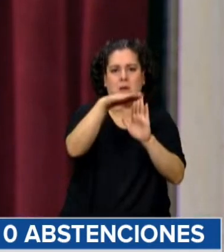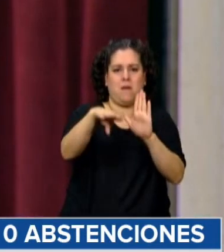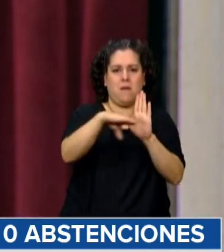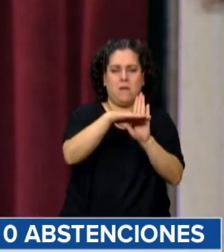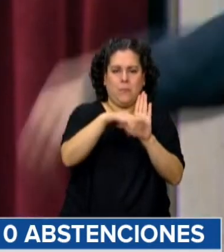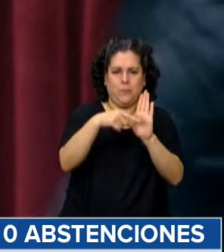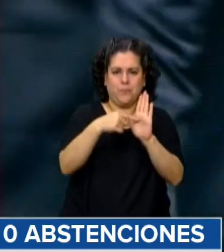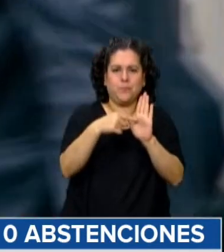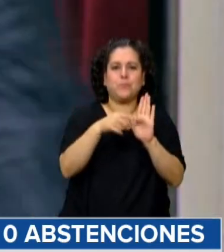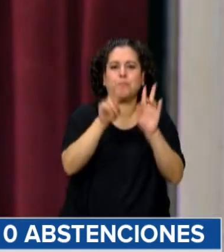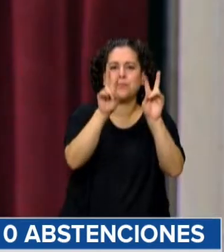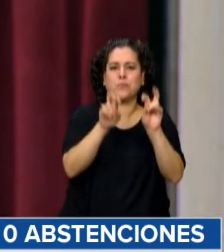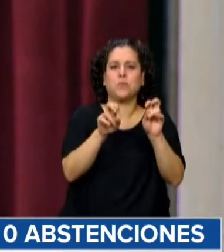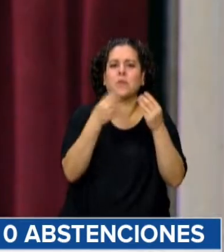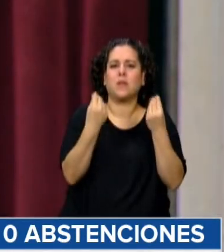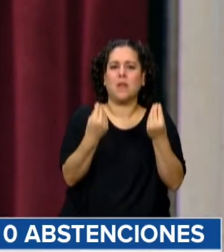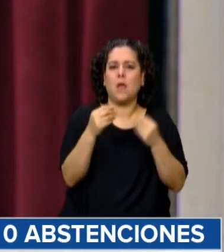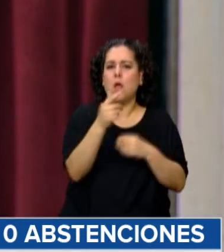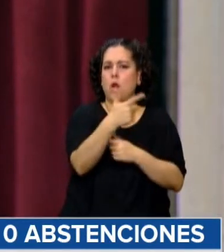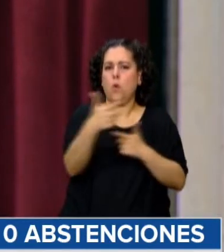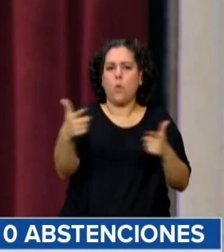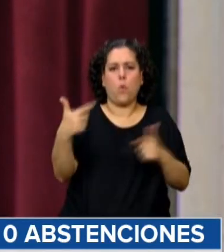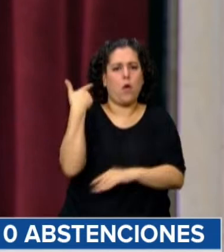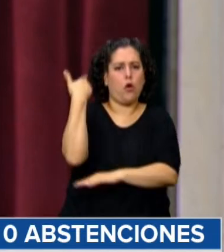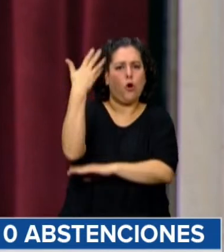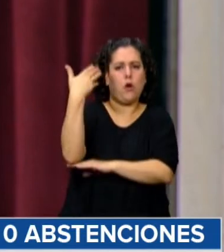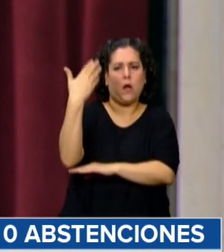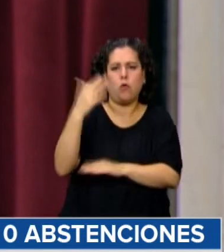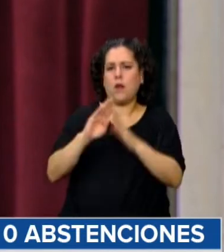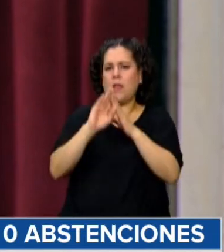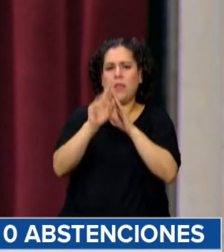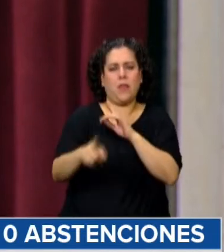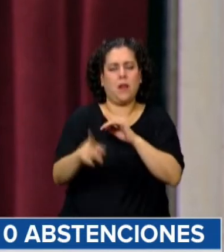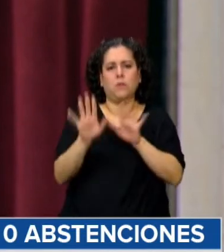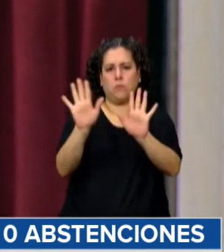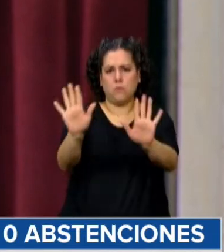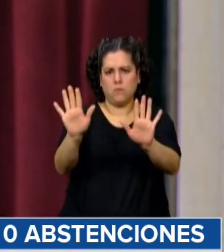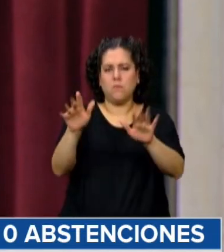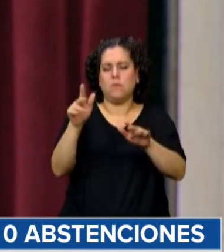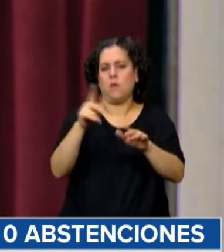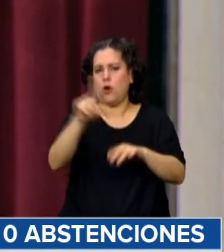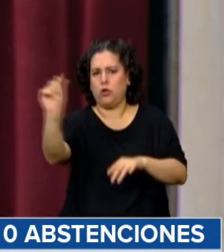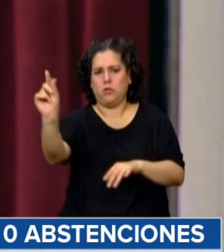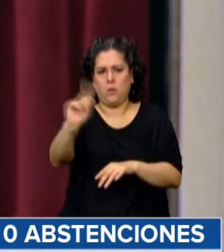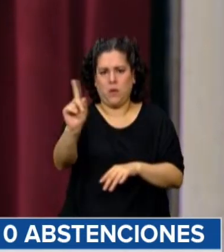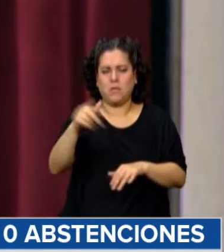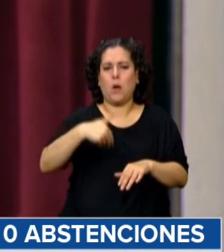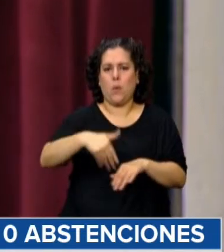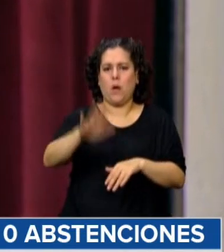sigue. En este caso no hay oradores, así que no se muevan, vamos a proceder a votar.